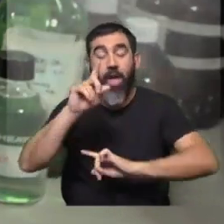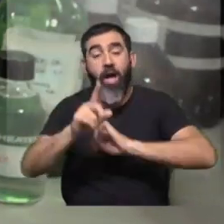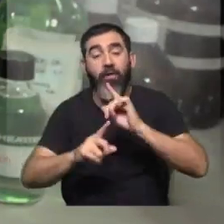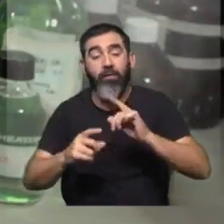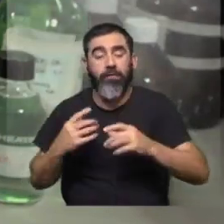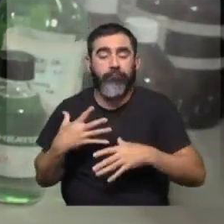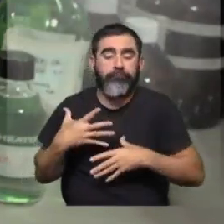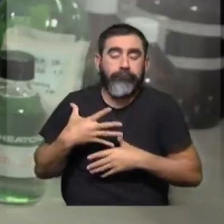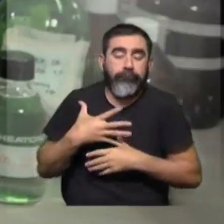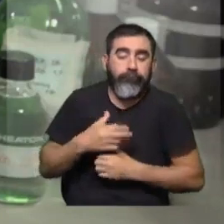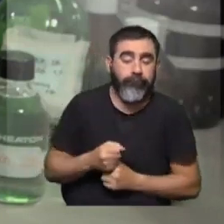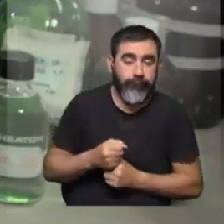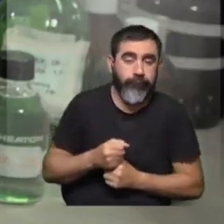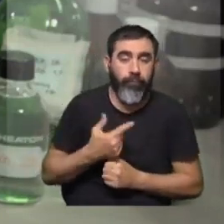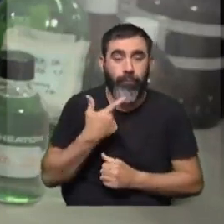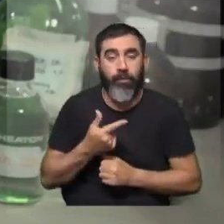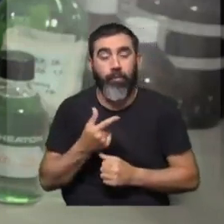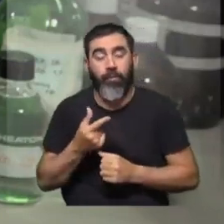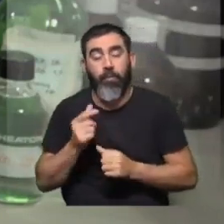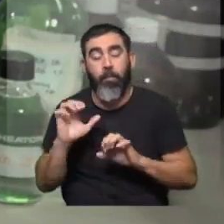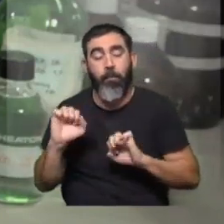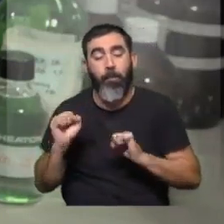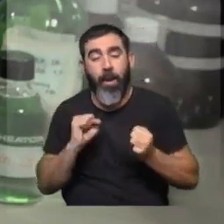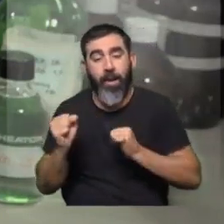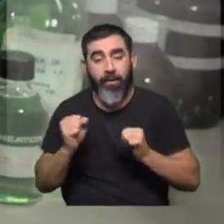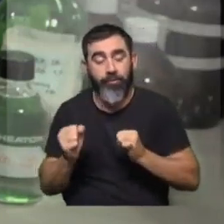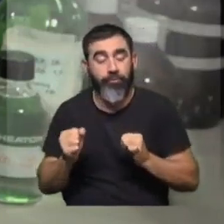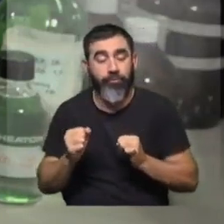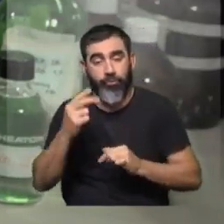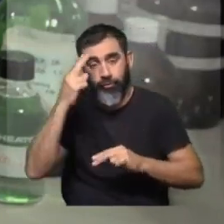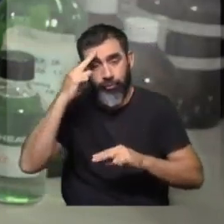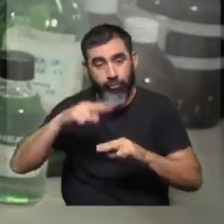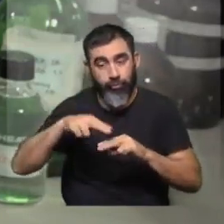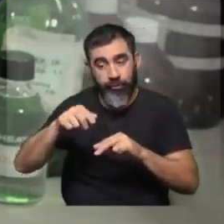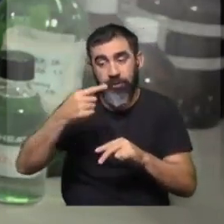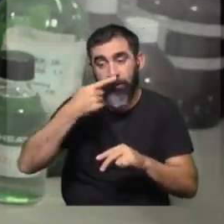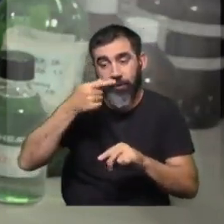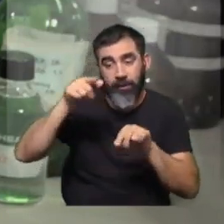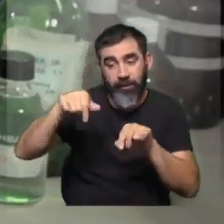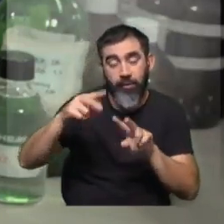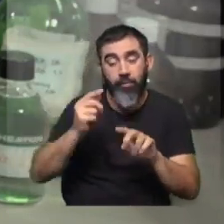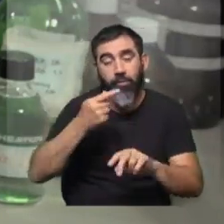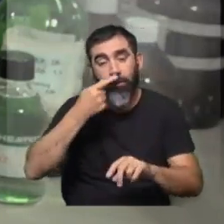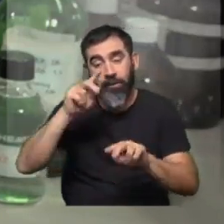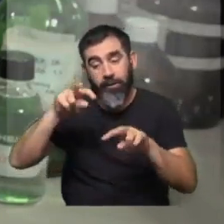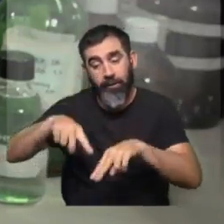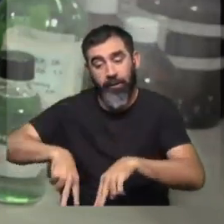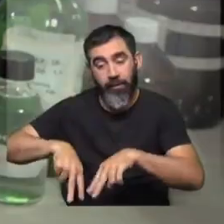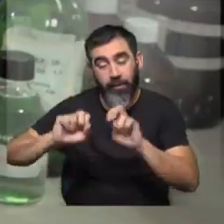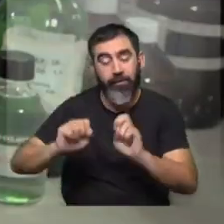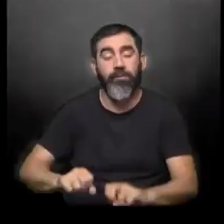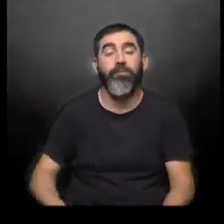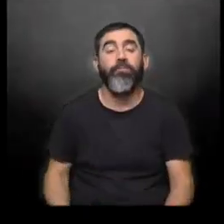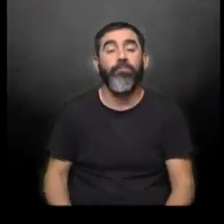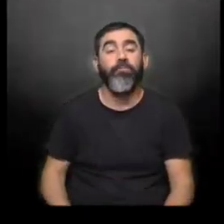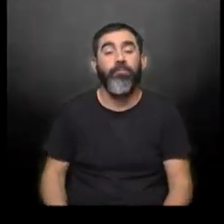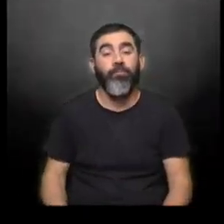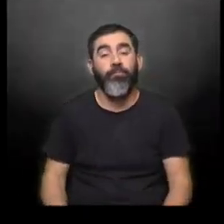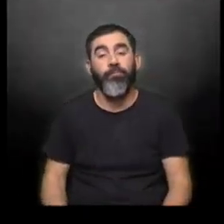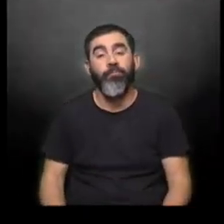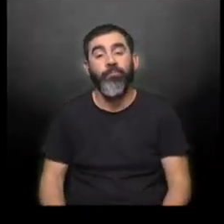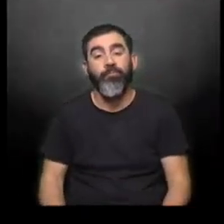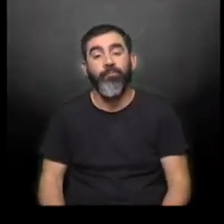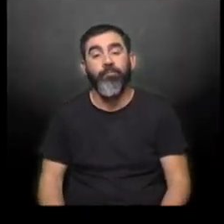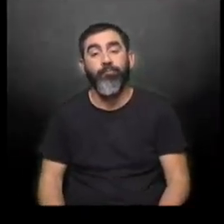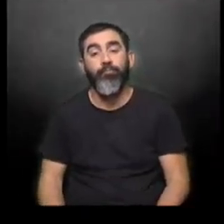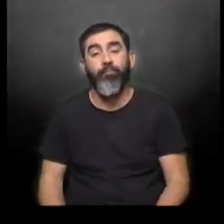ven afectadas, por ejemplo en el Parkinson. Entonces ese es el interés, desde ahí nace el interés a investigar más a nivel celular.